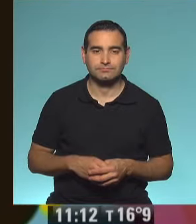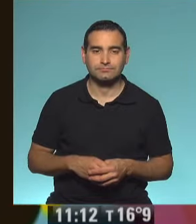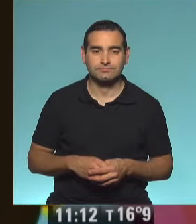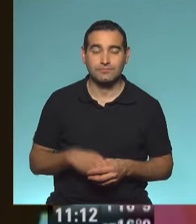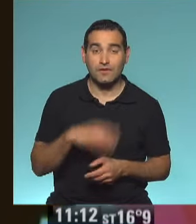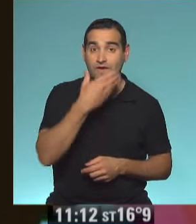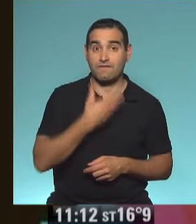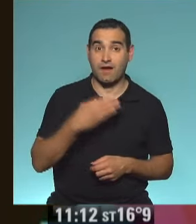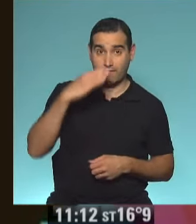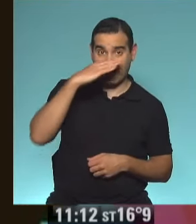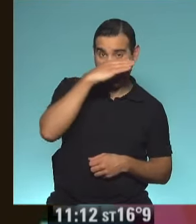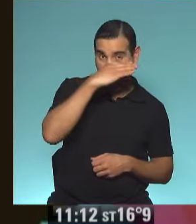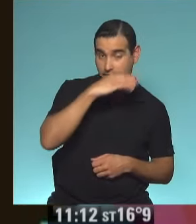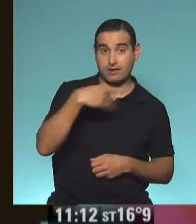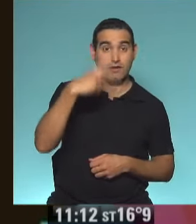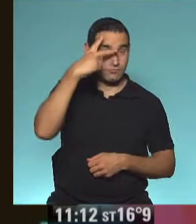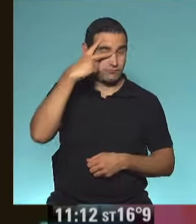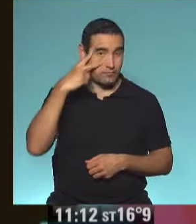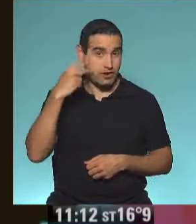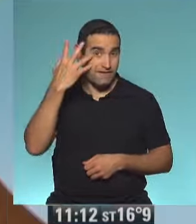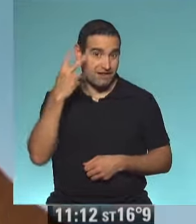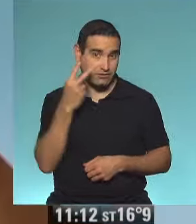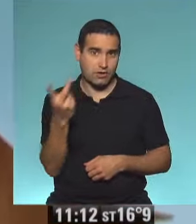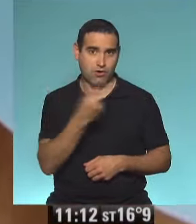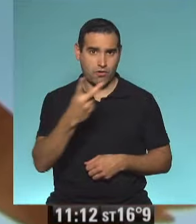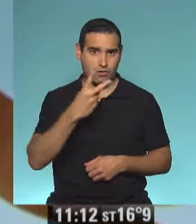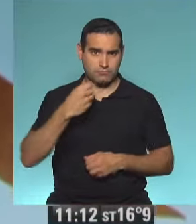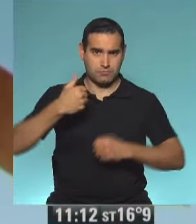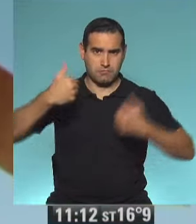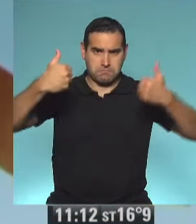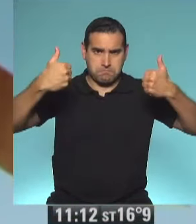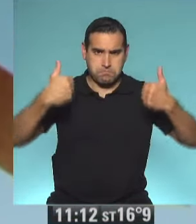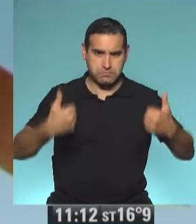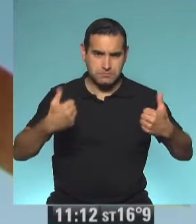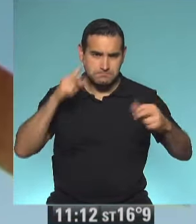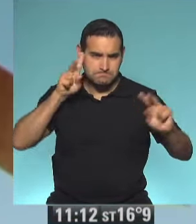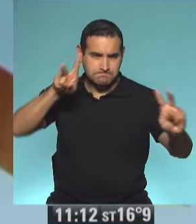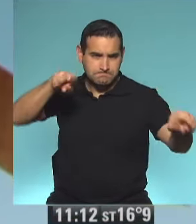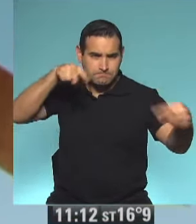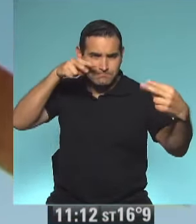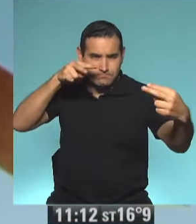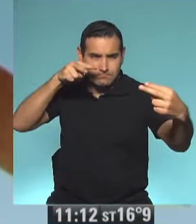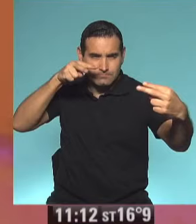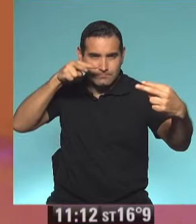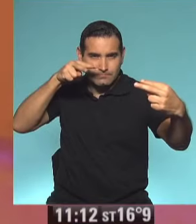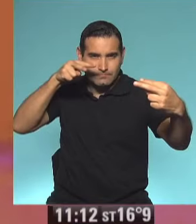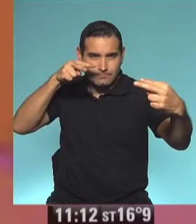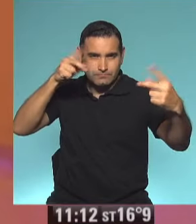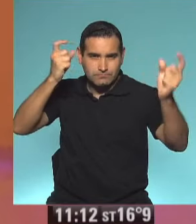Barba Negra y Jean-Pierre, desde los puentes de mando, se medían con la mirada.